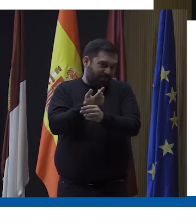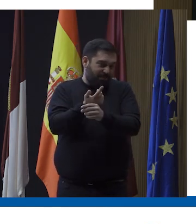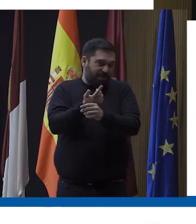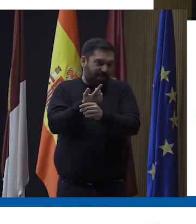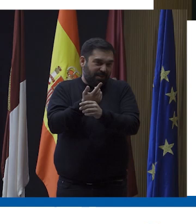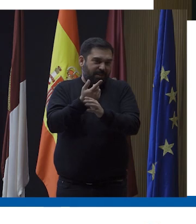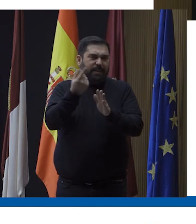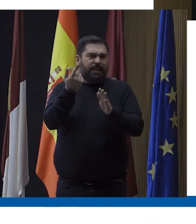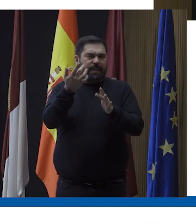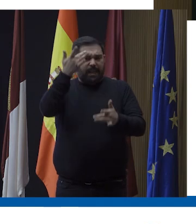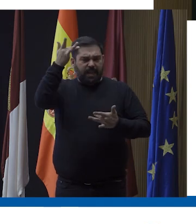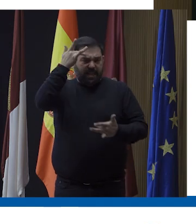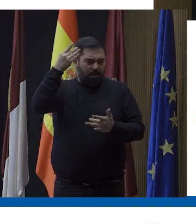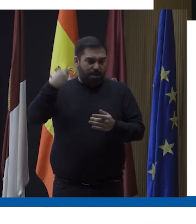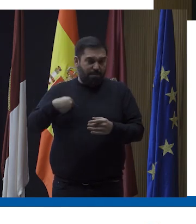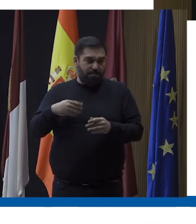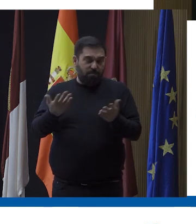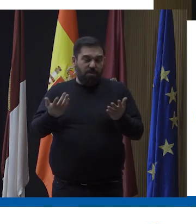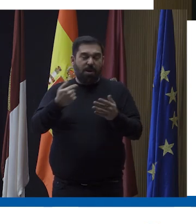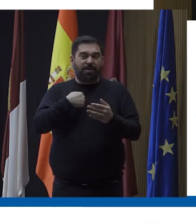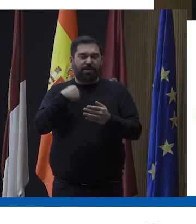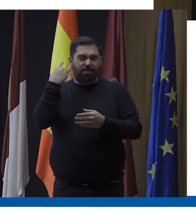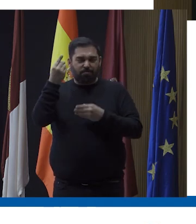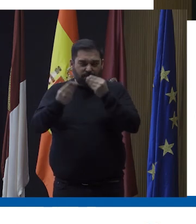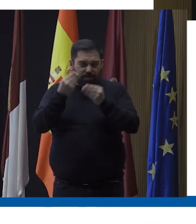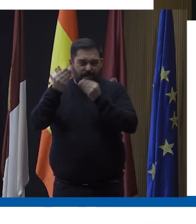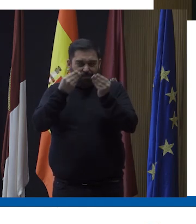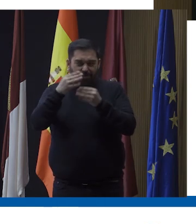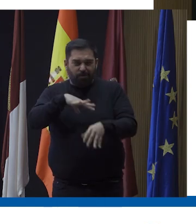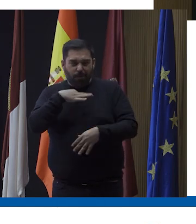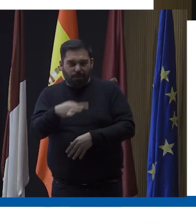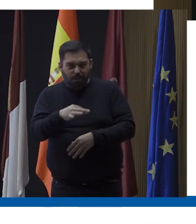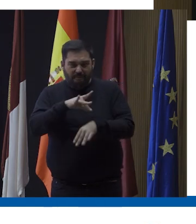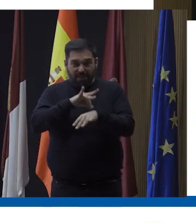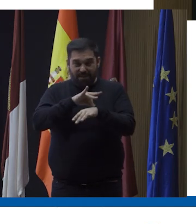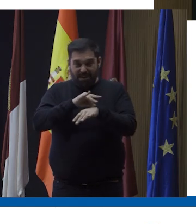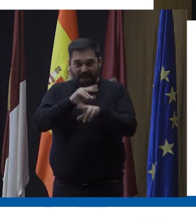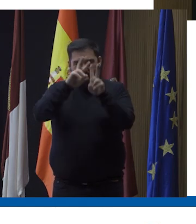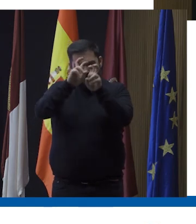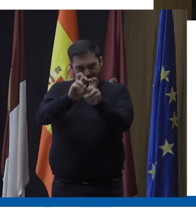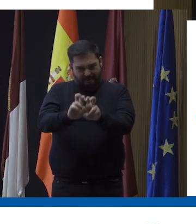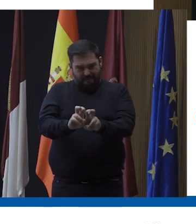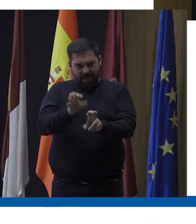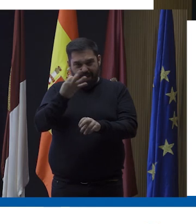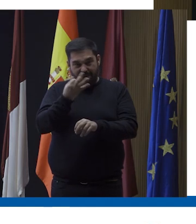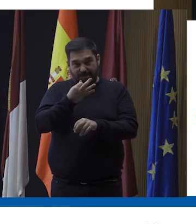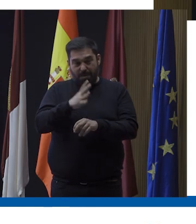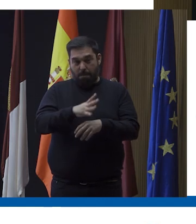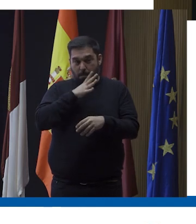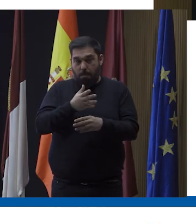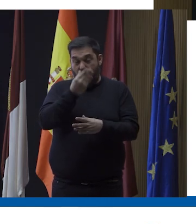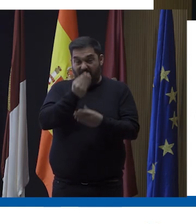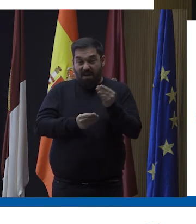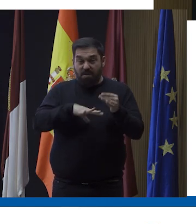cuando tenemos una sospecha, ¿tendré o no tendré vejiga hiperactiva? Pues esto hay que estudiarlo, porque puede estar confundido. Podemos